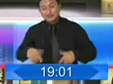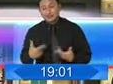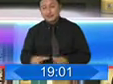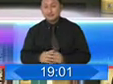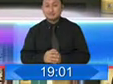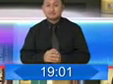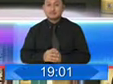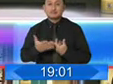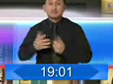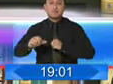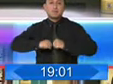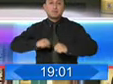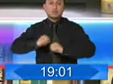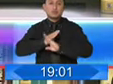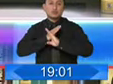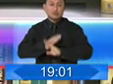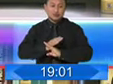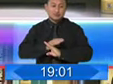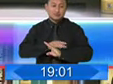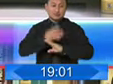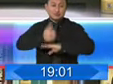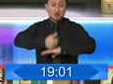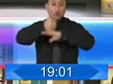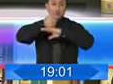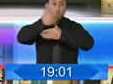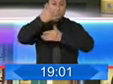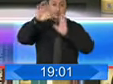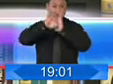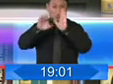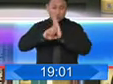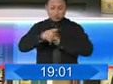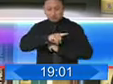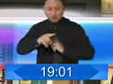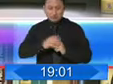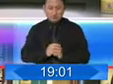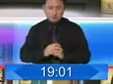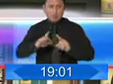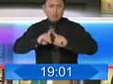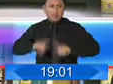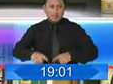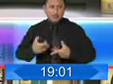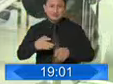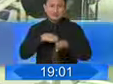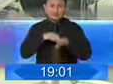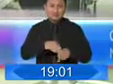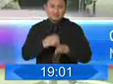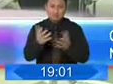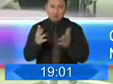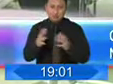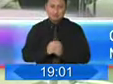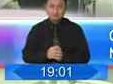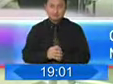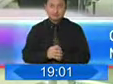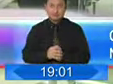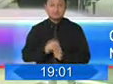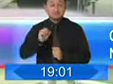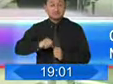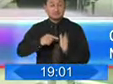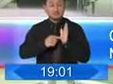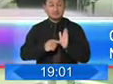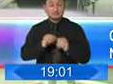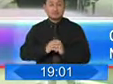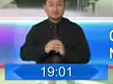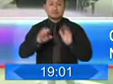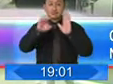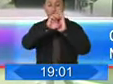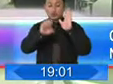de protección esto se impugnara para ante la Corte Constitucional, pero en realidad no habría fundamento. Acota, porque hasta la